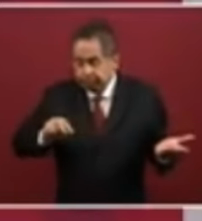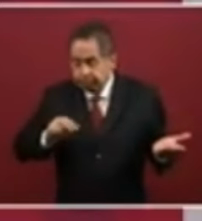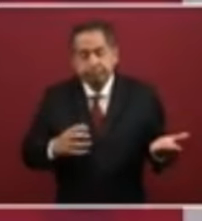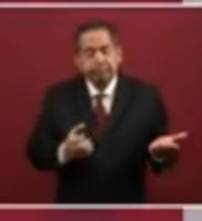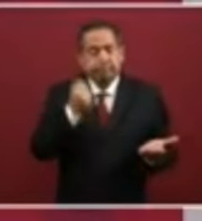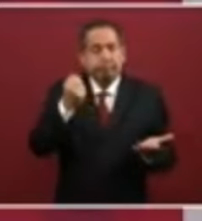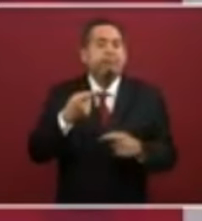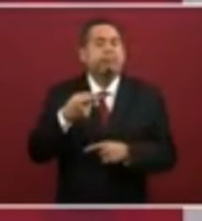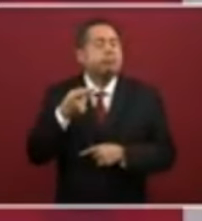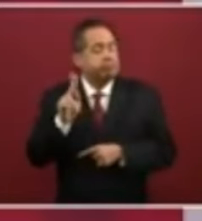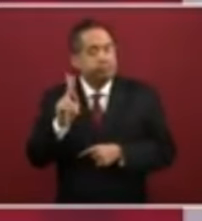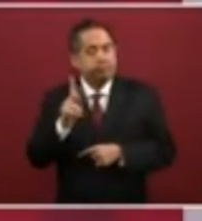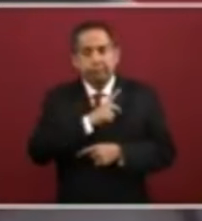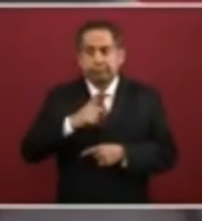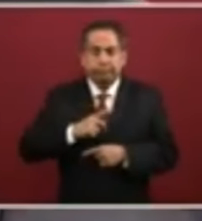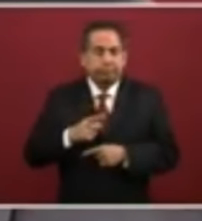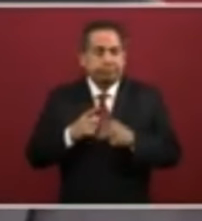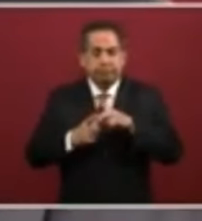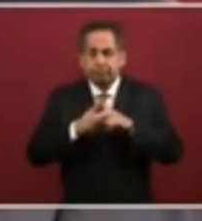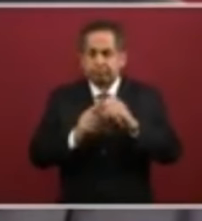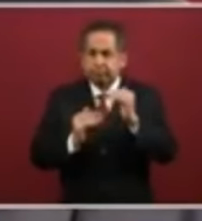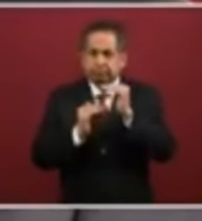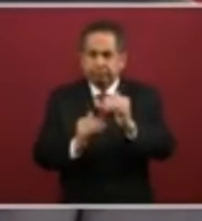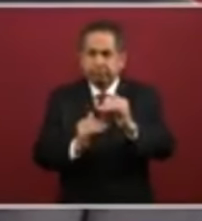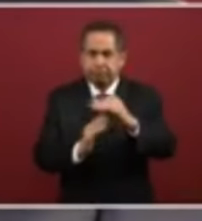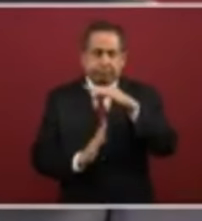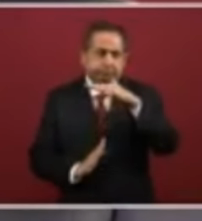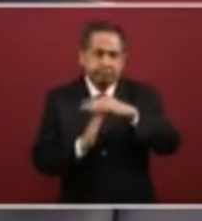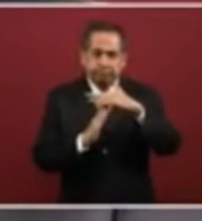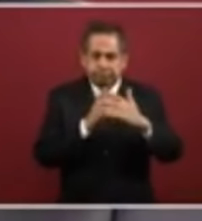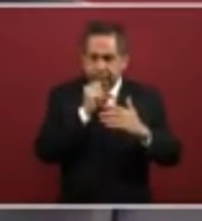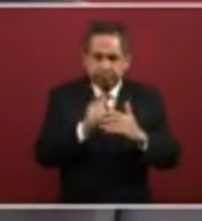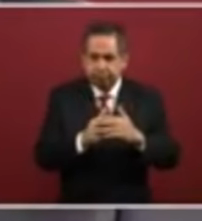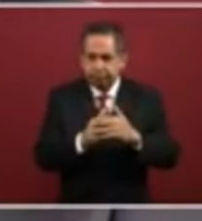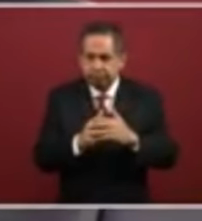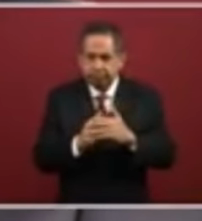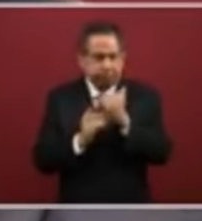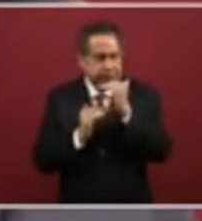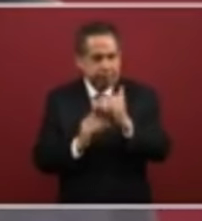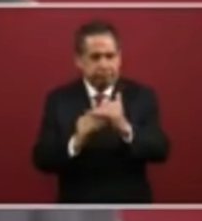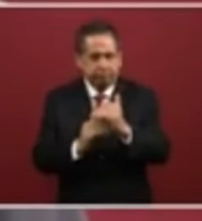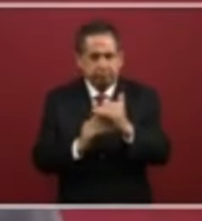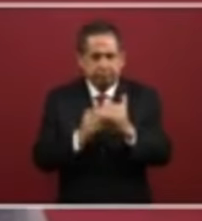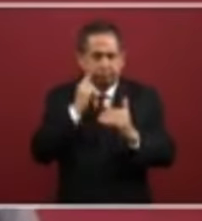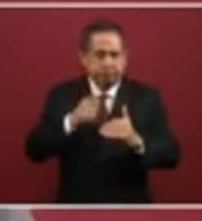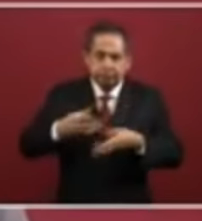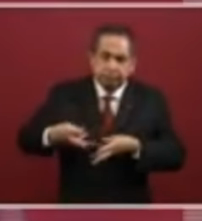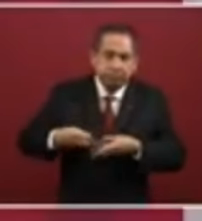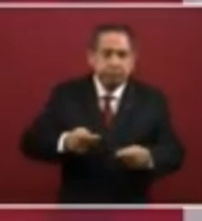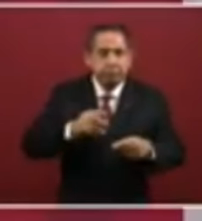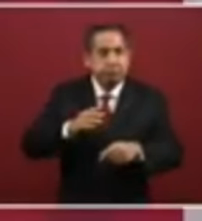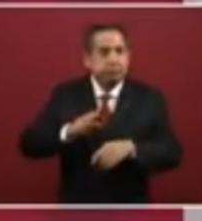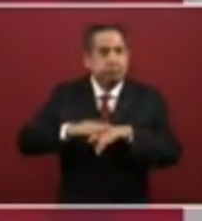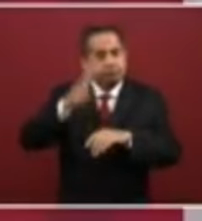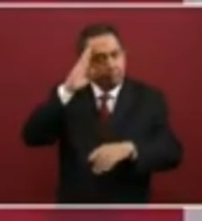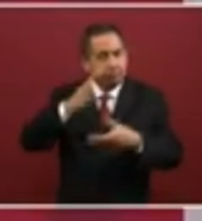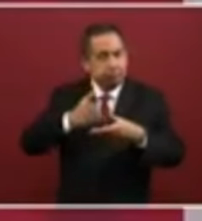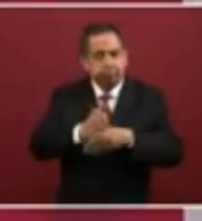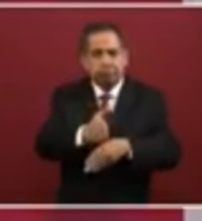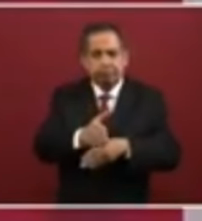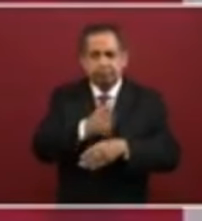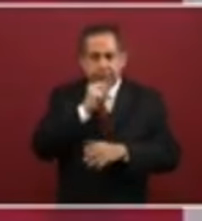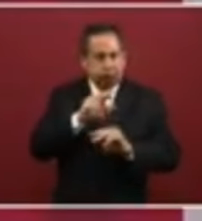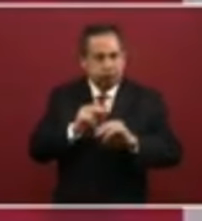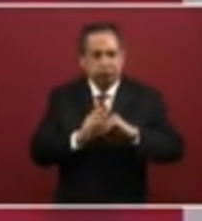nos mantengamos en los límites, en los